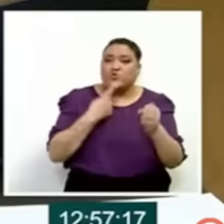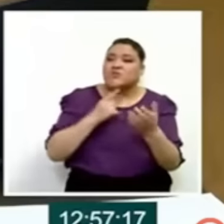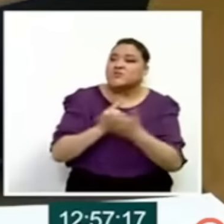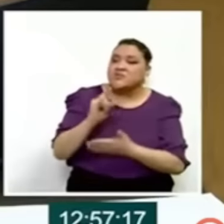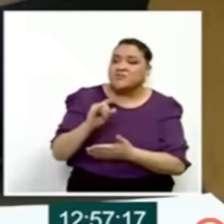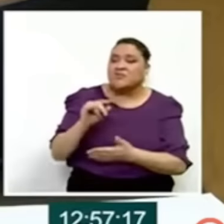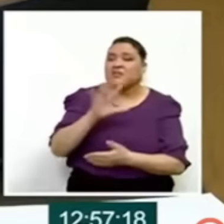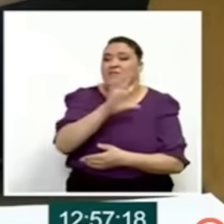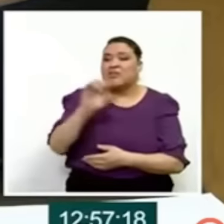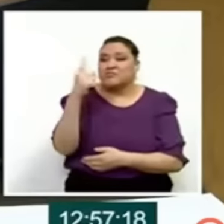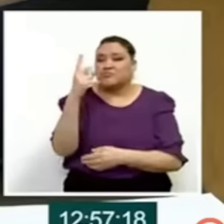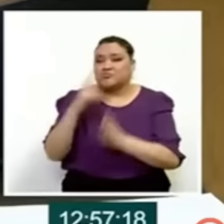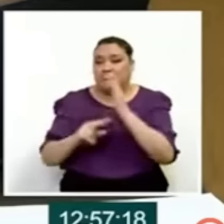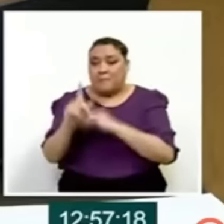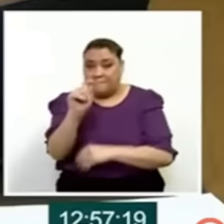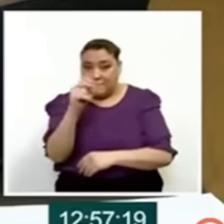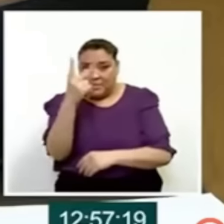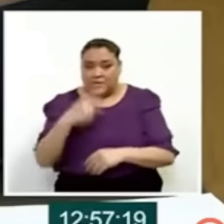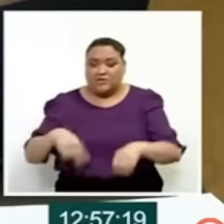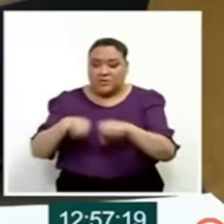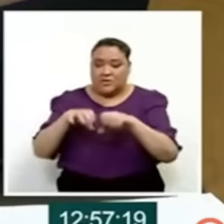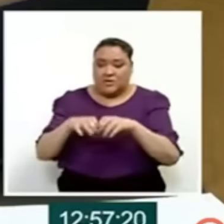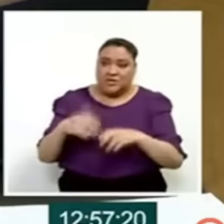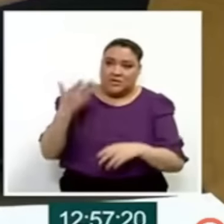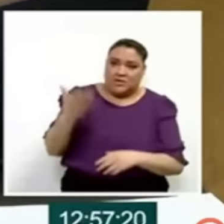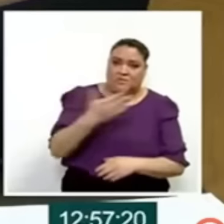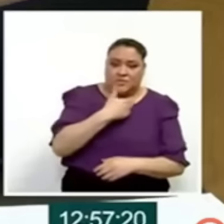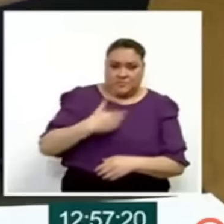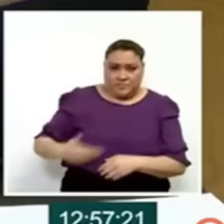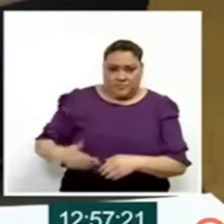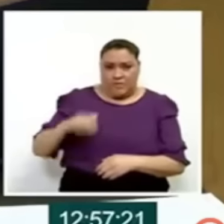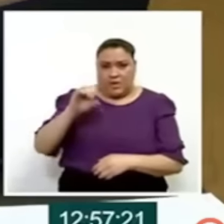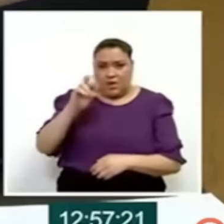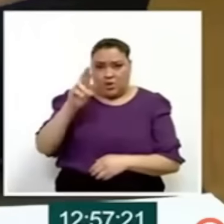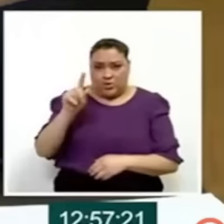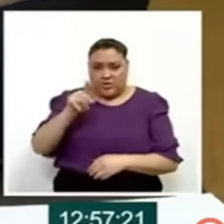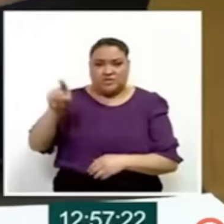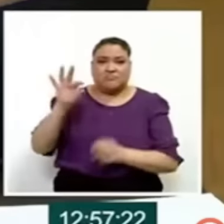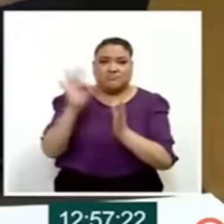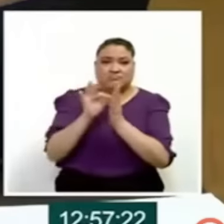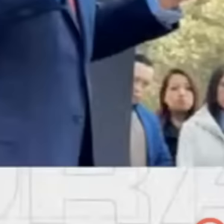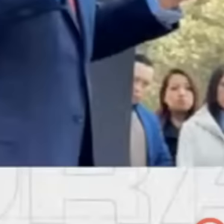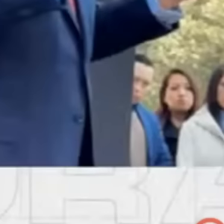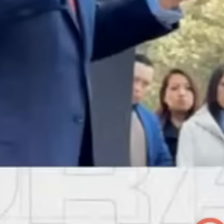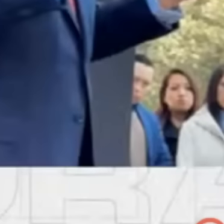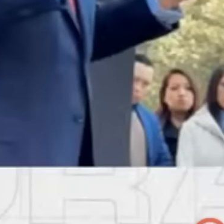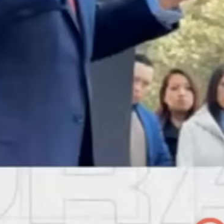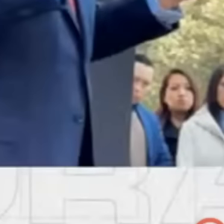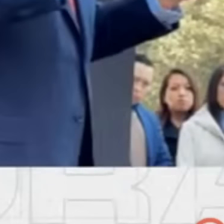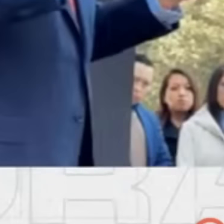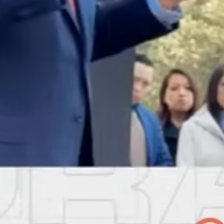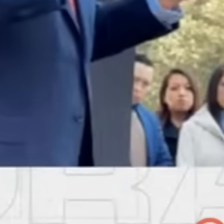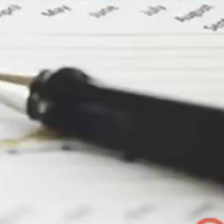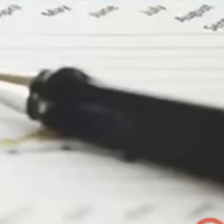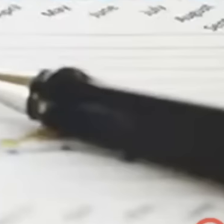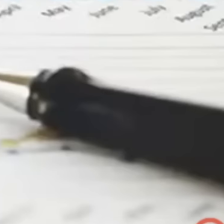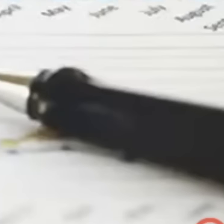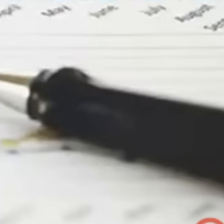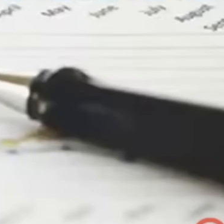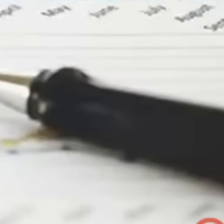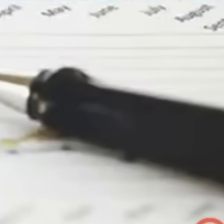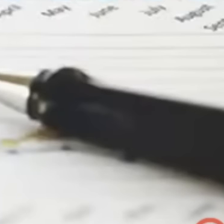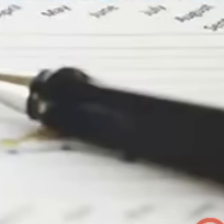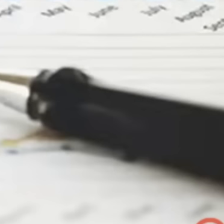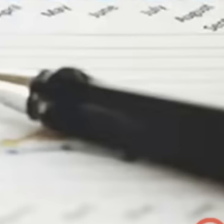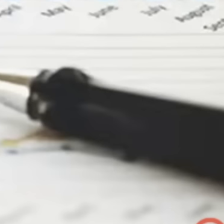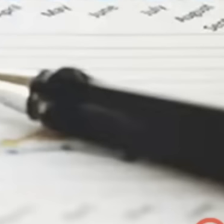qué resistencia puede poner todavía Grupo Salinas para, pues, eludir el pago de los impuestos que, pues, tienen que pagar,